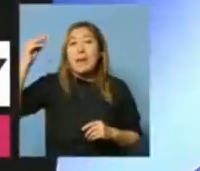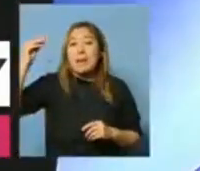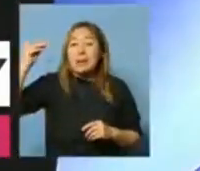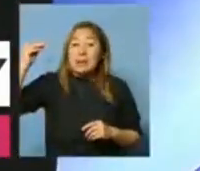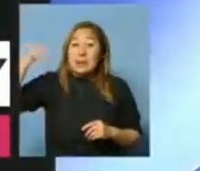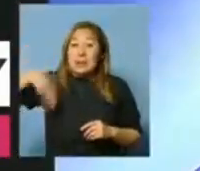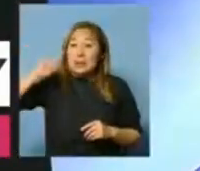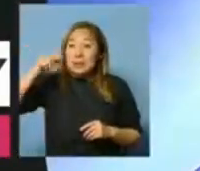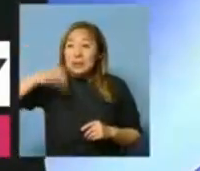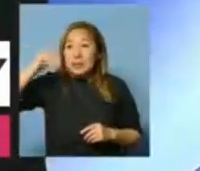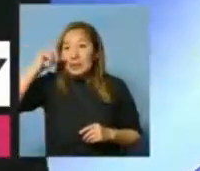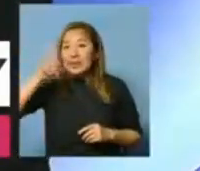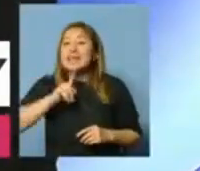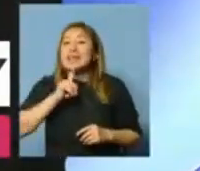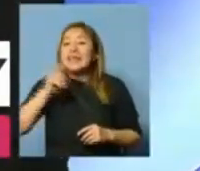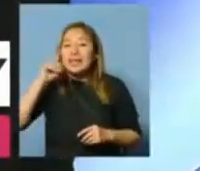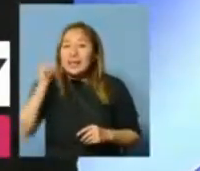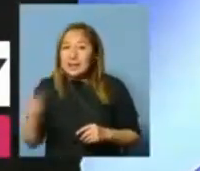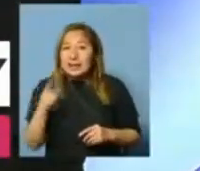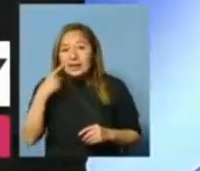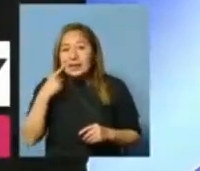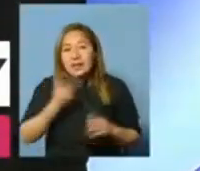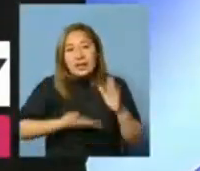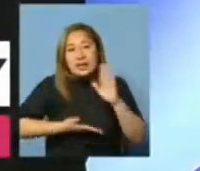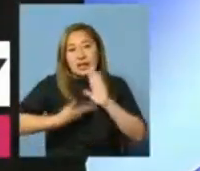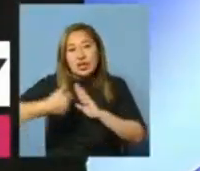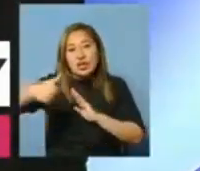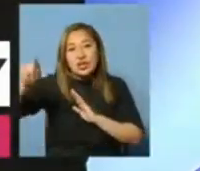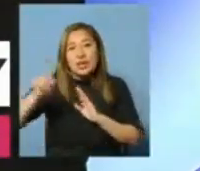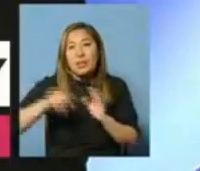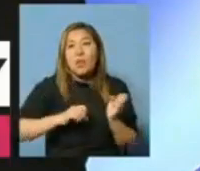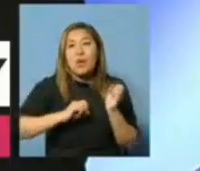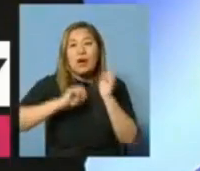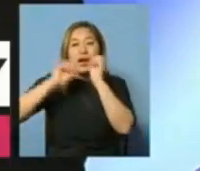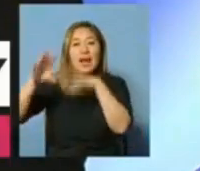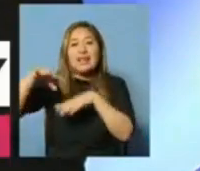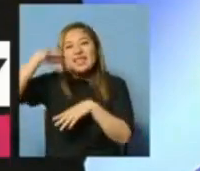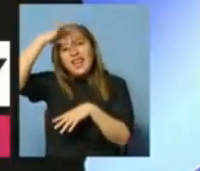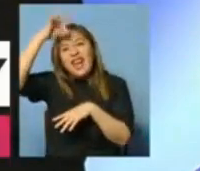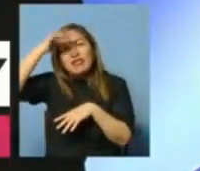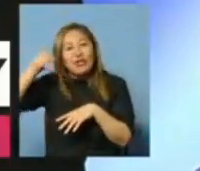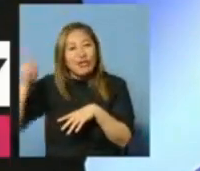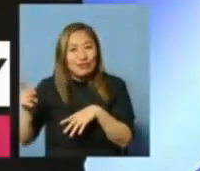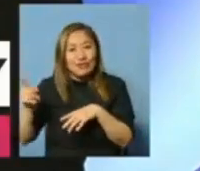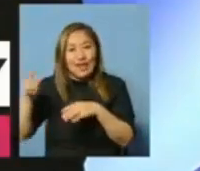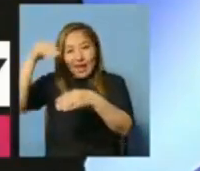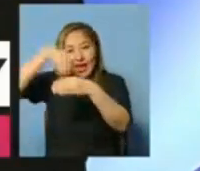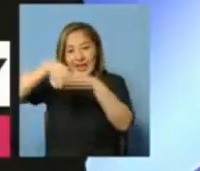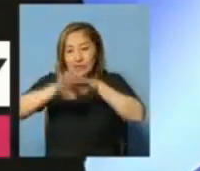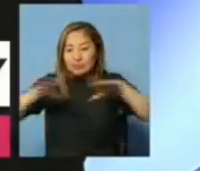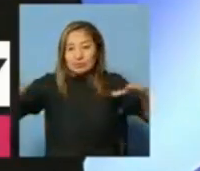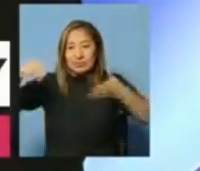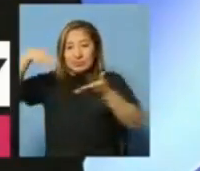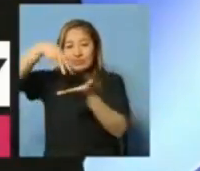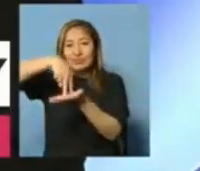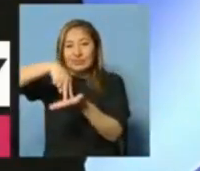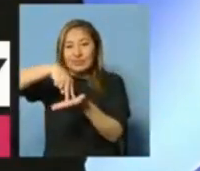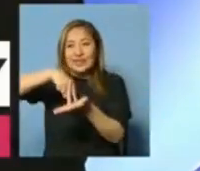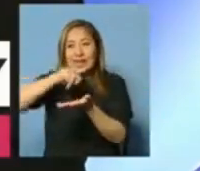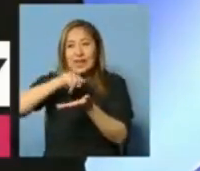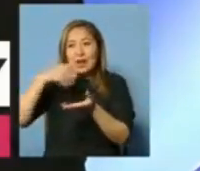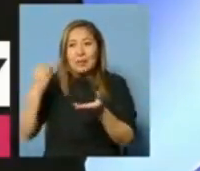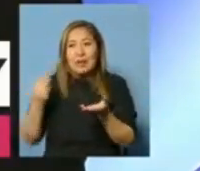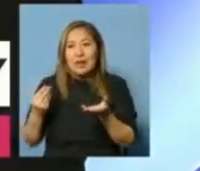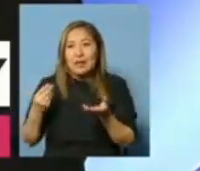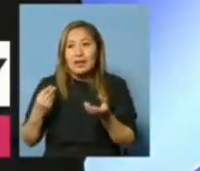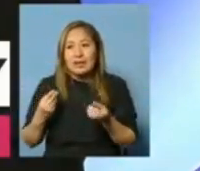quien en estos momentos ya está siendo llevada, trasladada hacia lo que es el hall central del Teatro